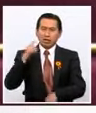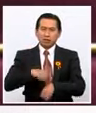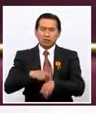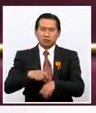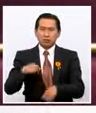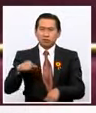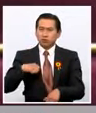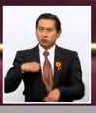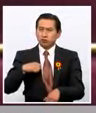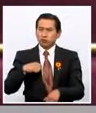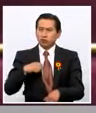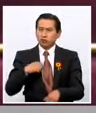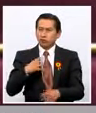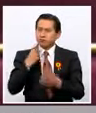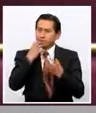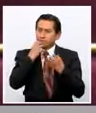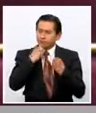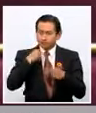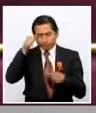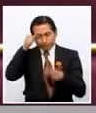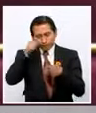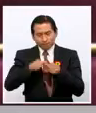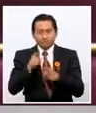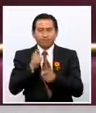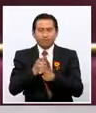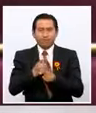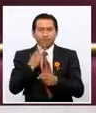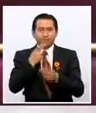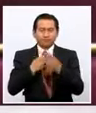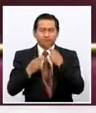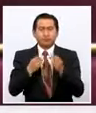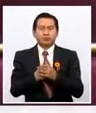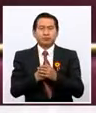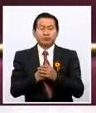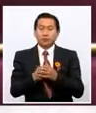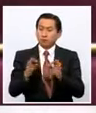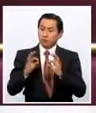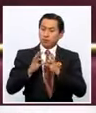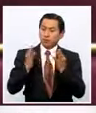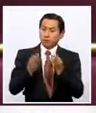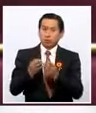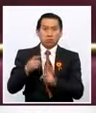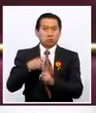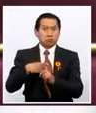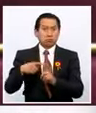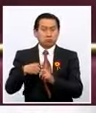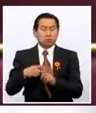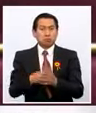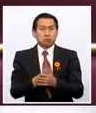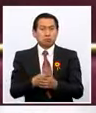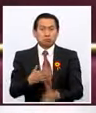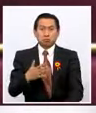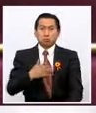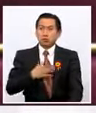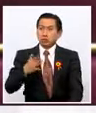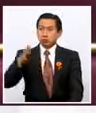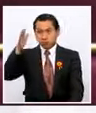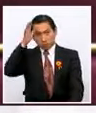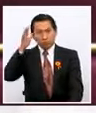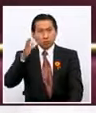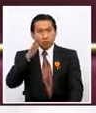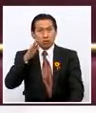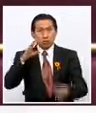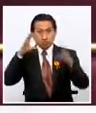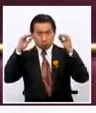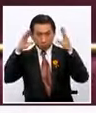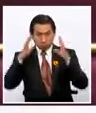y entrañable vengo de una familia de clase media mis padres eran maestros